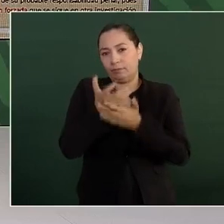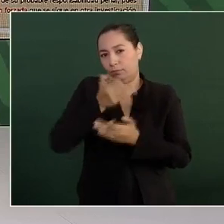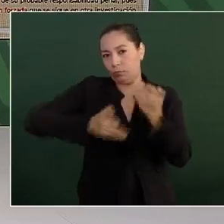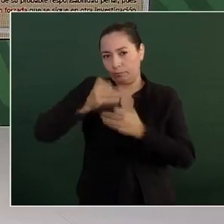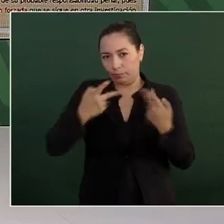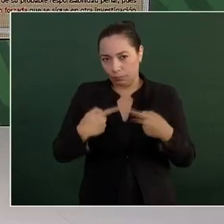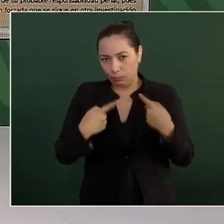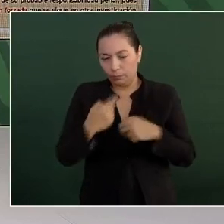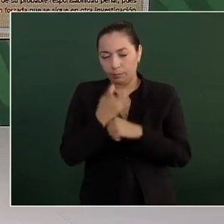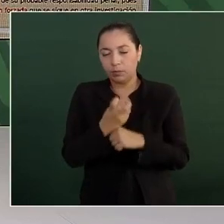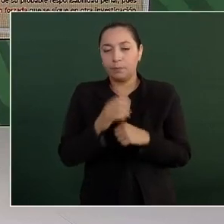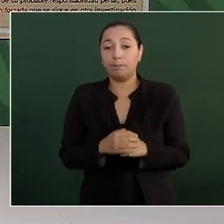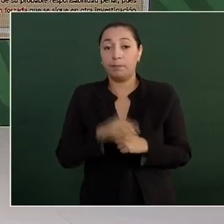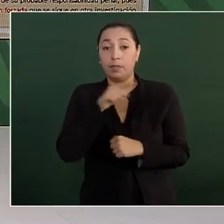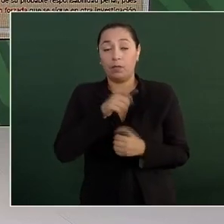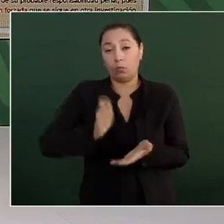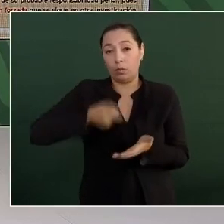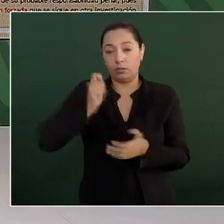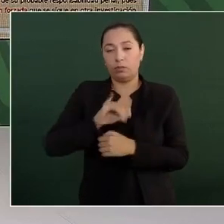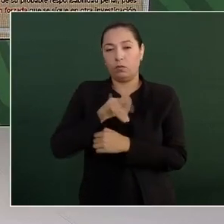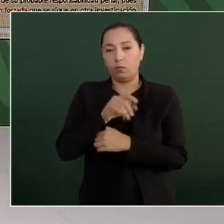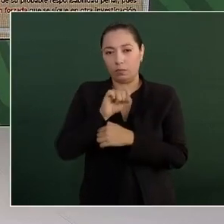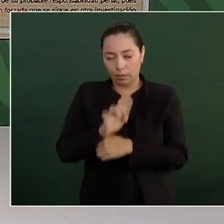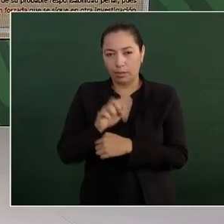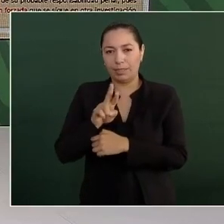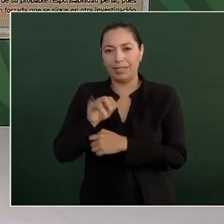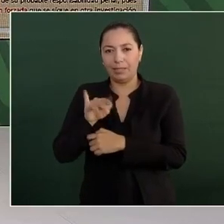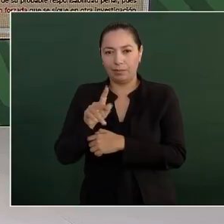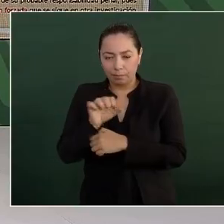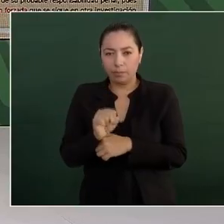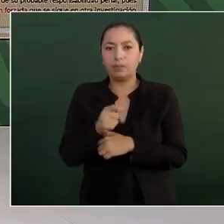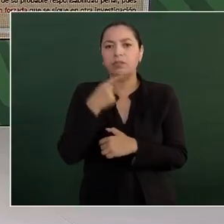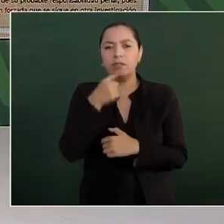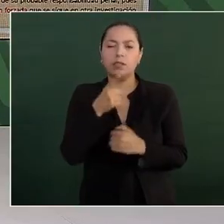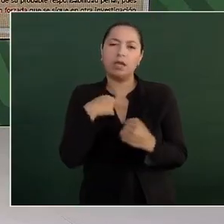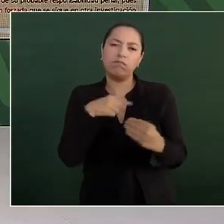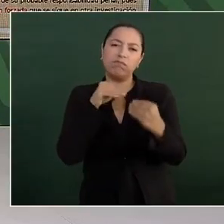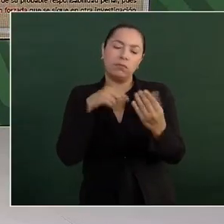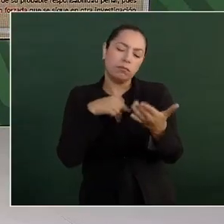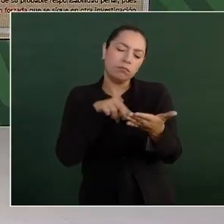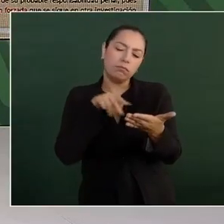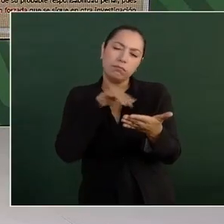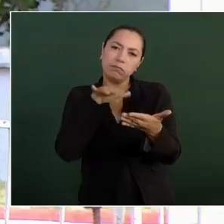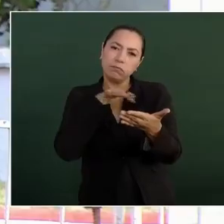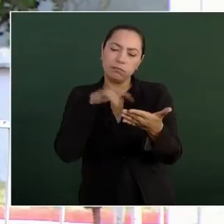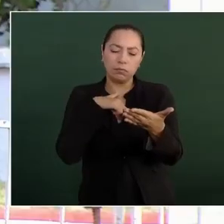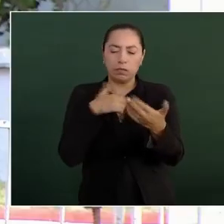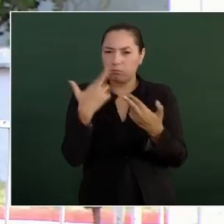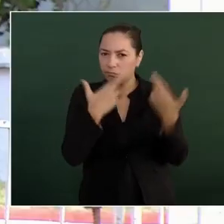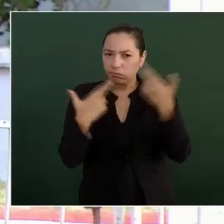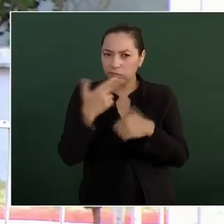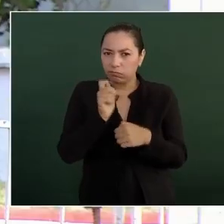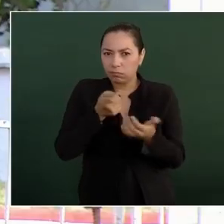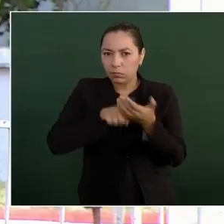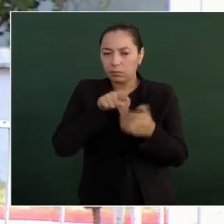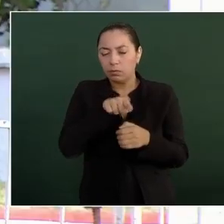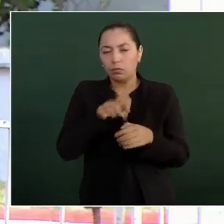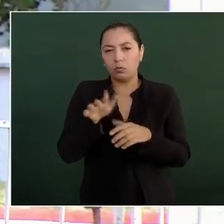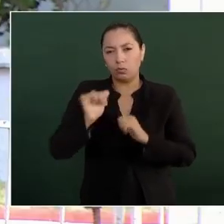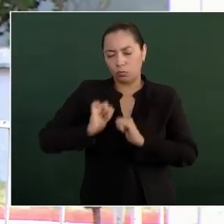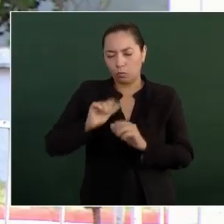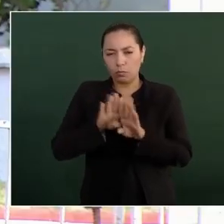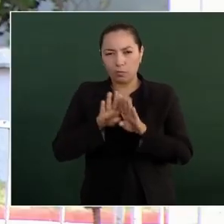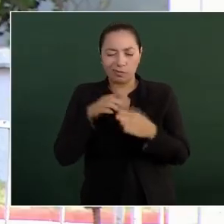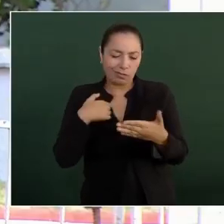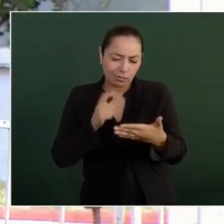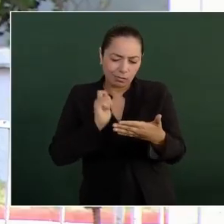juez José Rivas González, en la audiencia de revisión de medidas cautelares, usó el encargo de la guardia que le